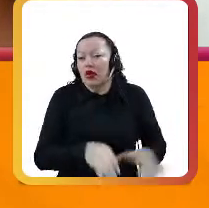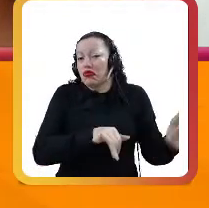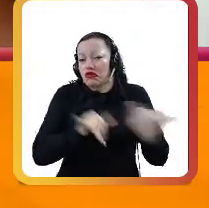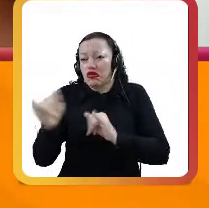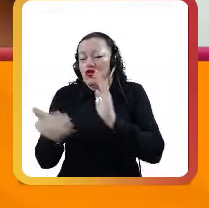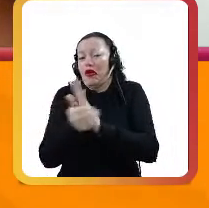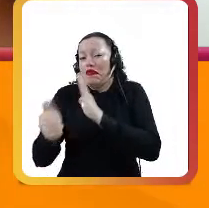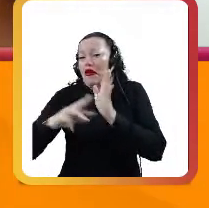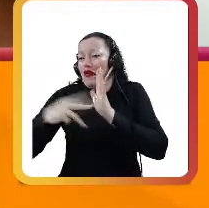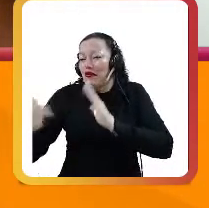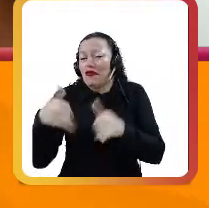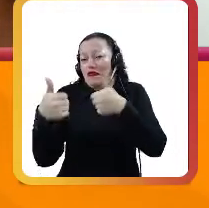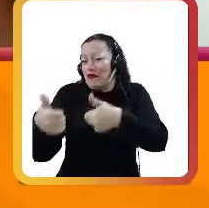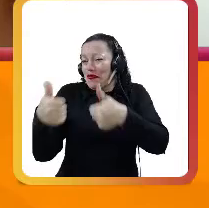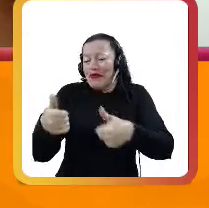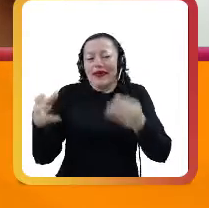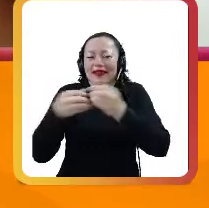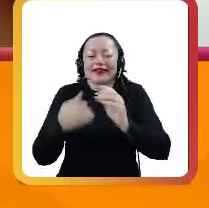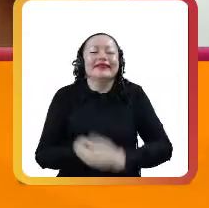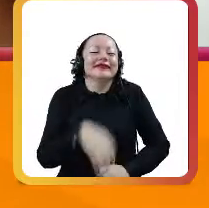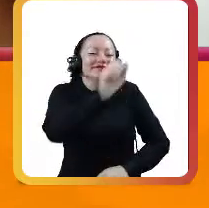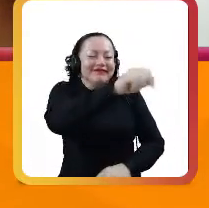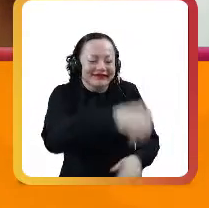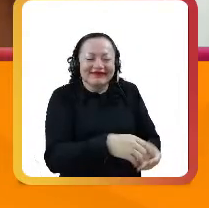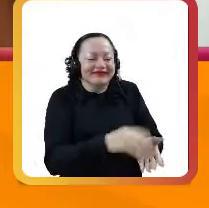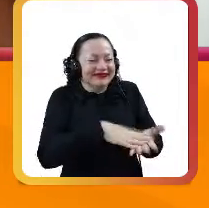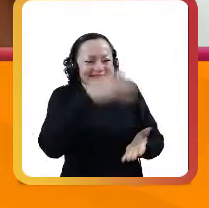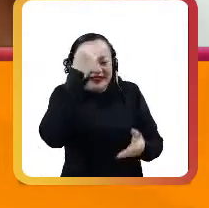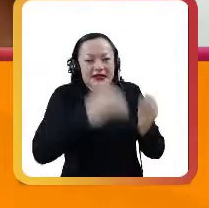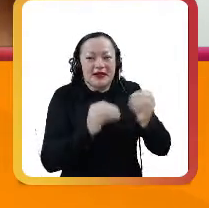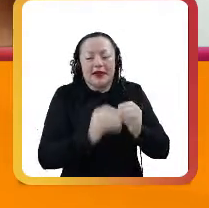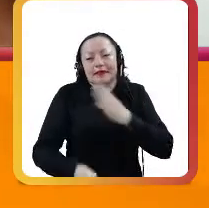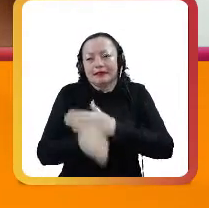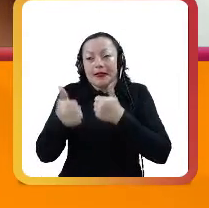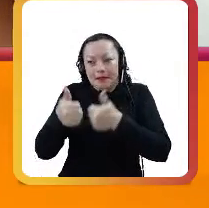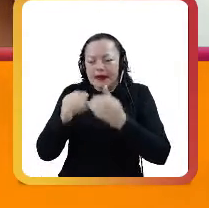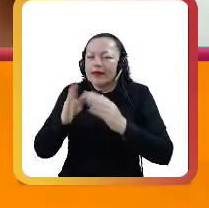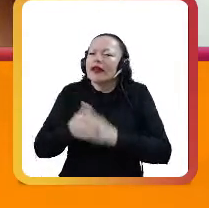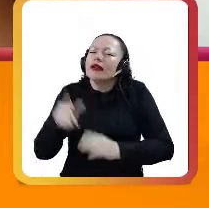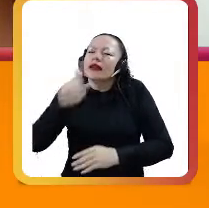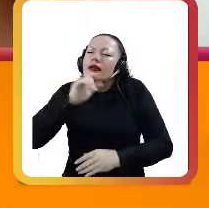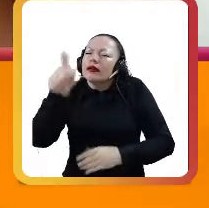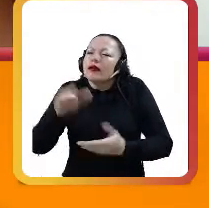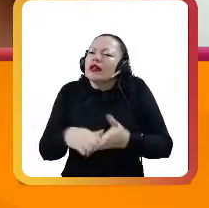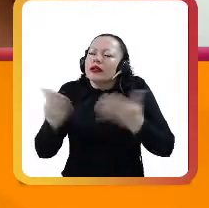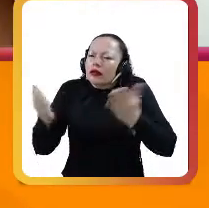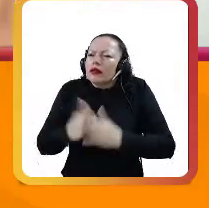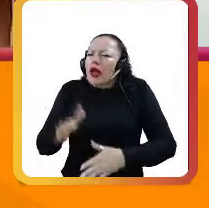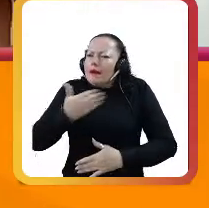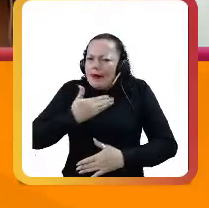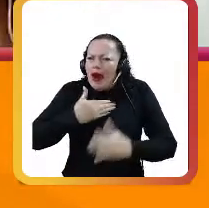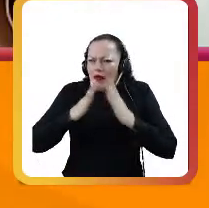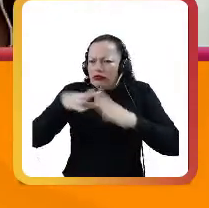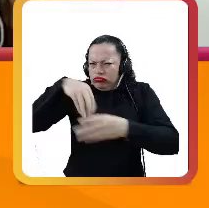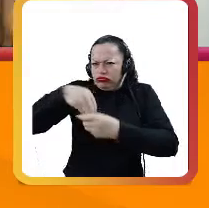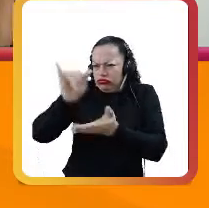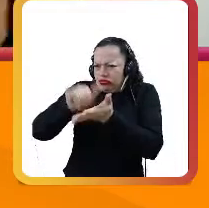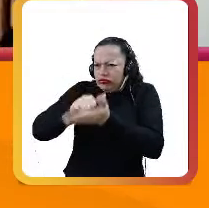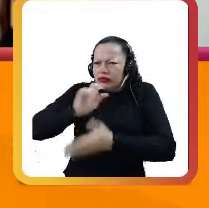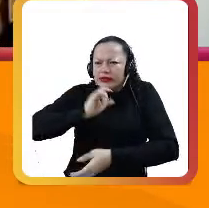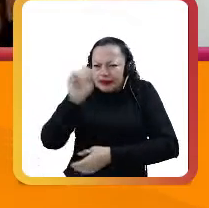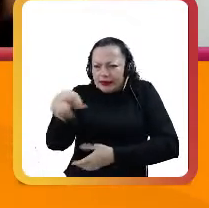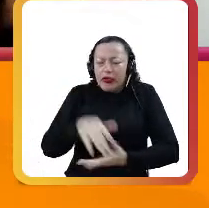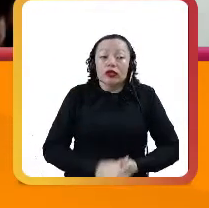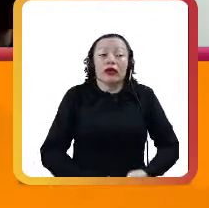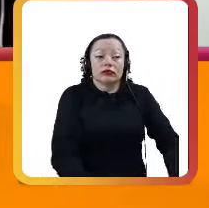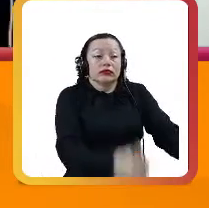vanguardia. Están ahí. Qué bien. ¿Cómo la pasaste con tu mami? ¿Sí estabas con tu mamá este fin de semana?